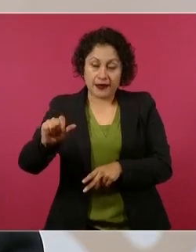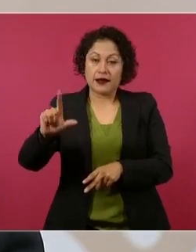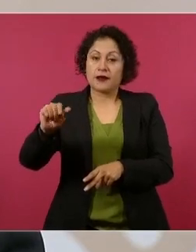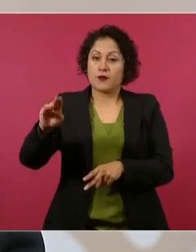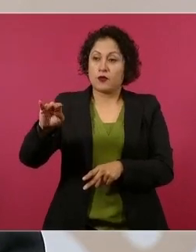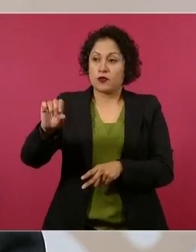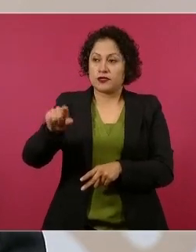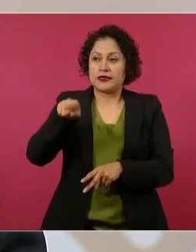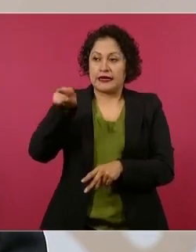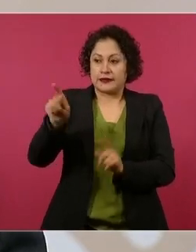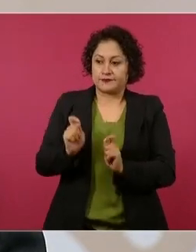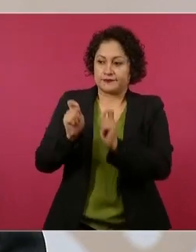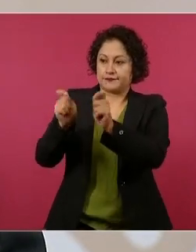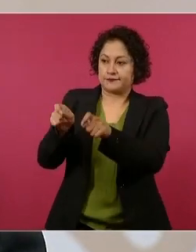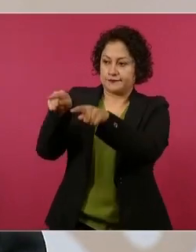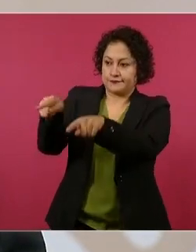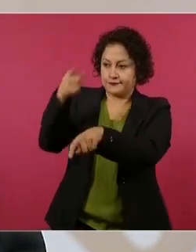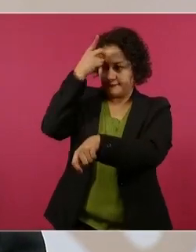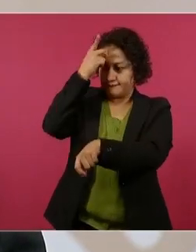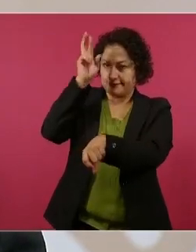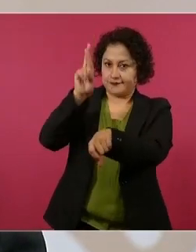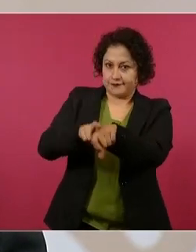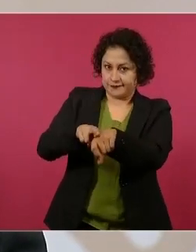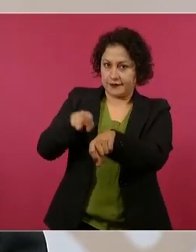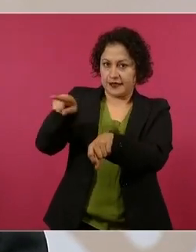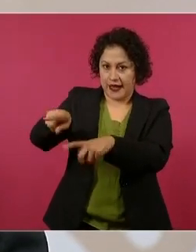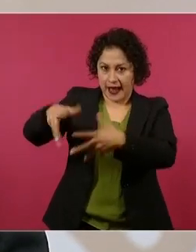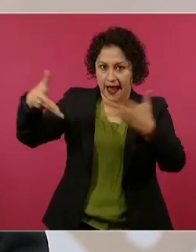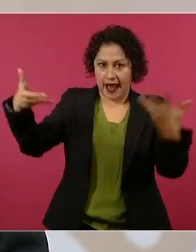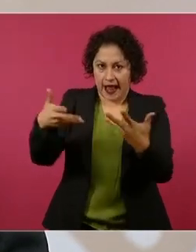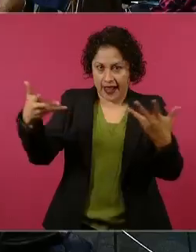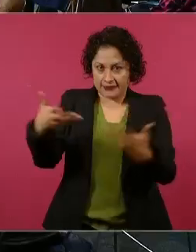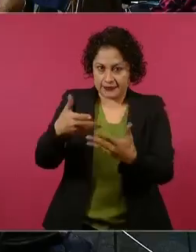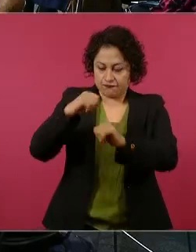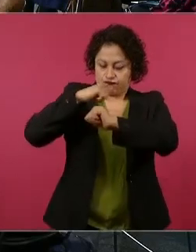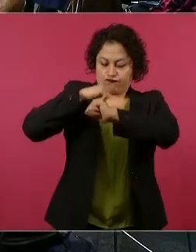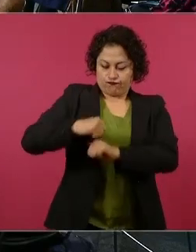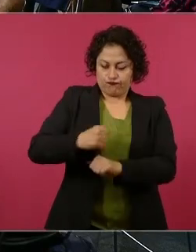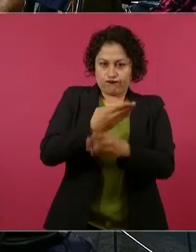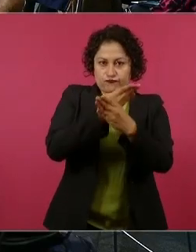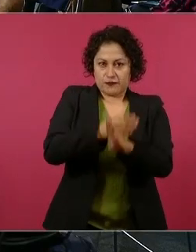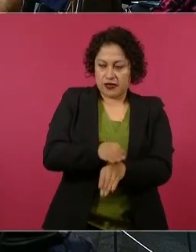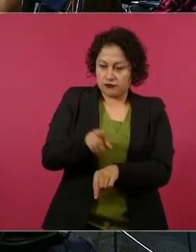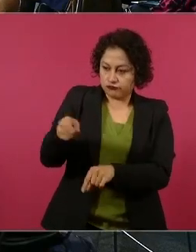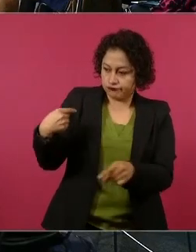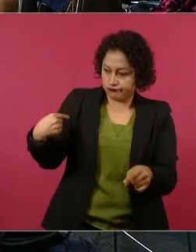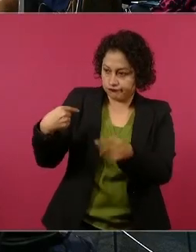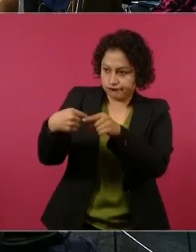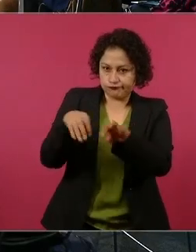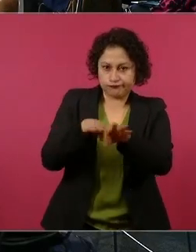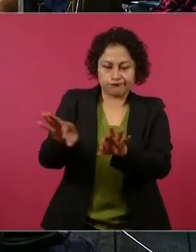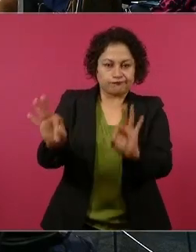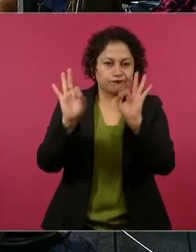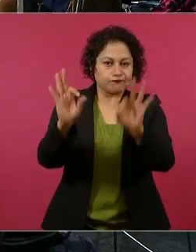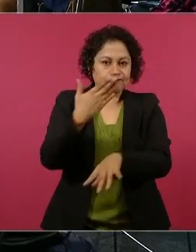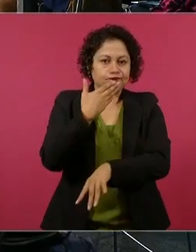se hizo cargo de la dirección del banco y ha hecho muy buen trabajo.